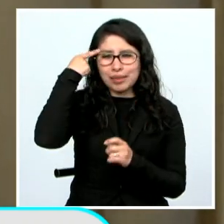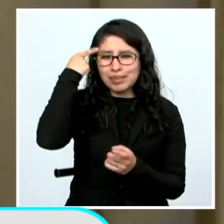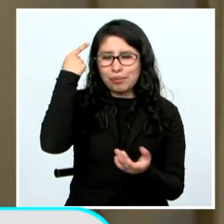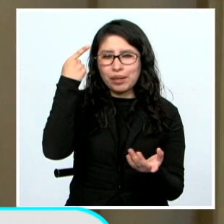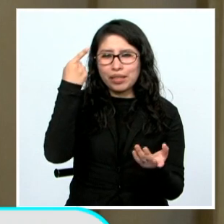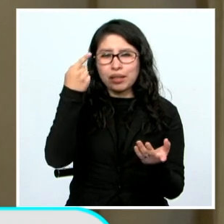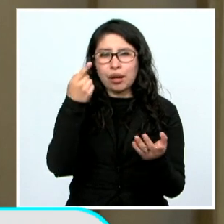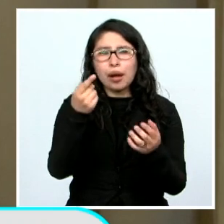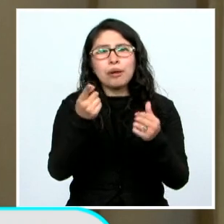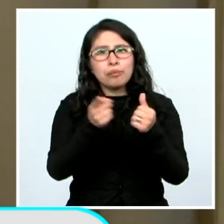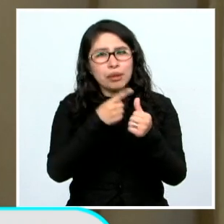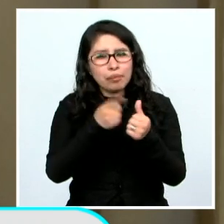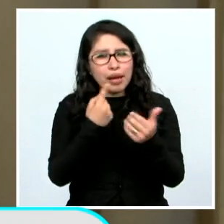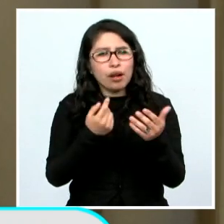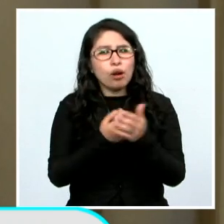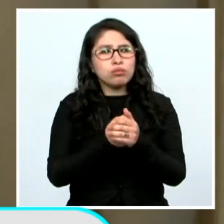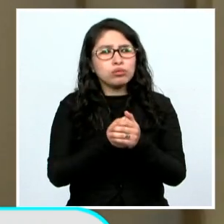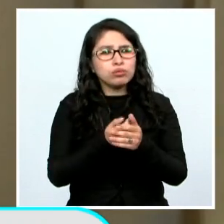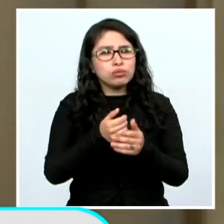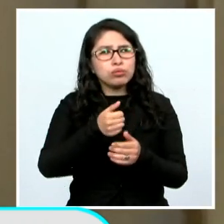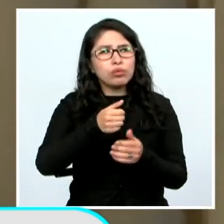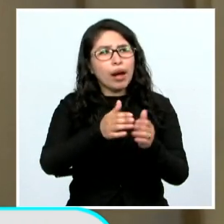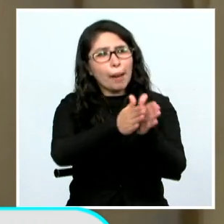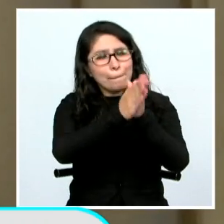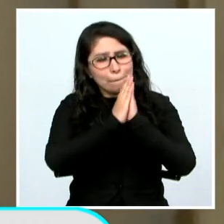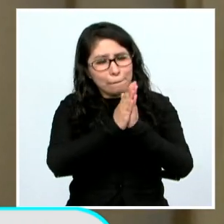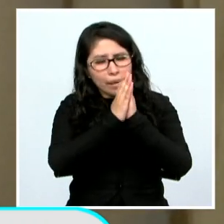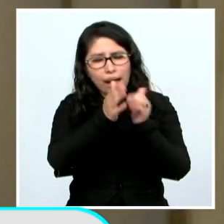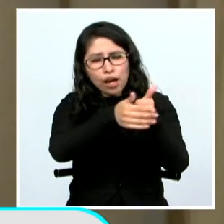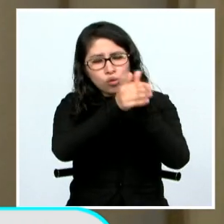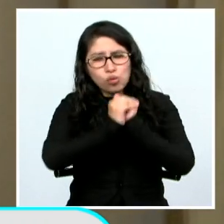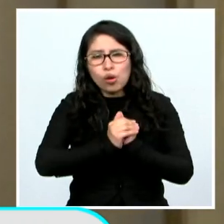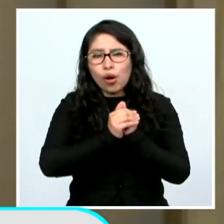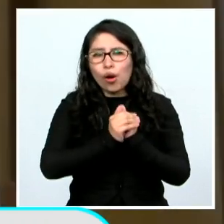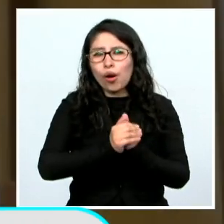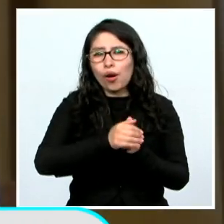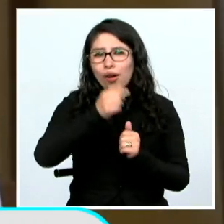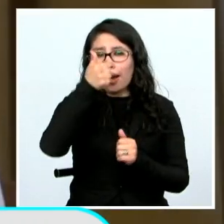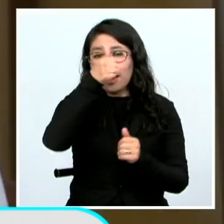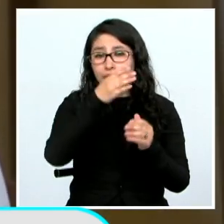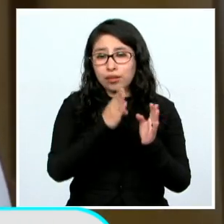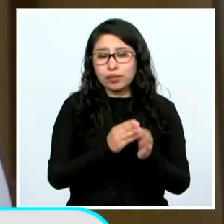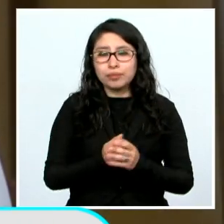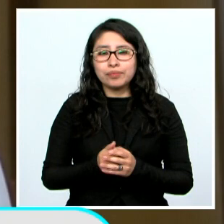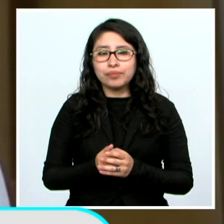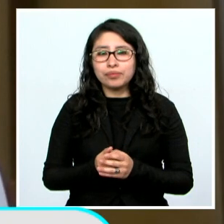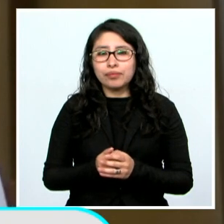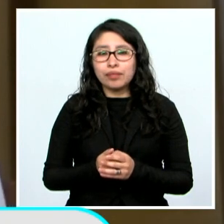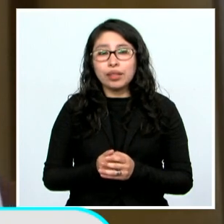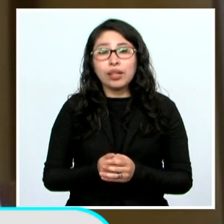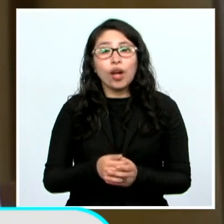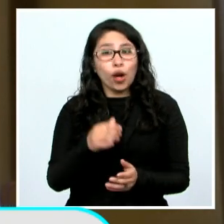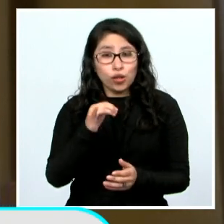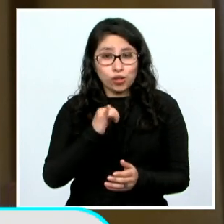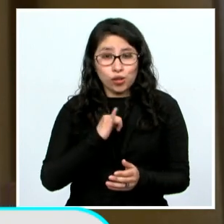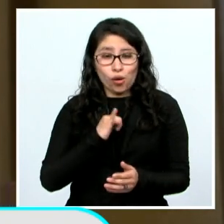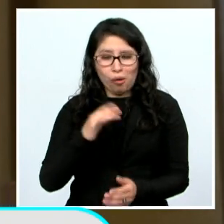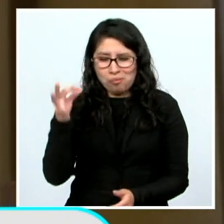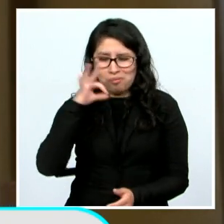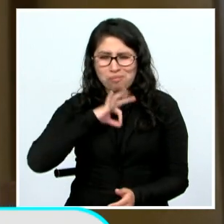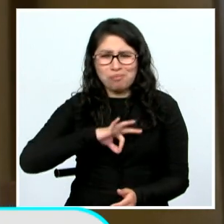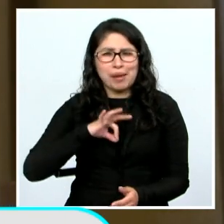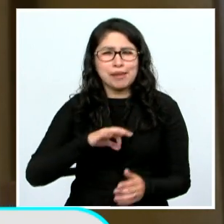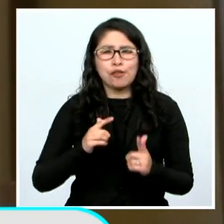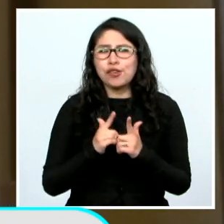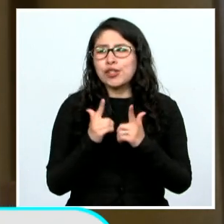dejaré un minuto a mi rutina para encomendarme, para que me cuide. Juan Carlos, yo tengo una enorme ventaja